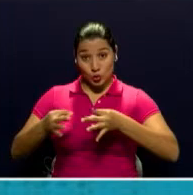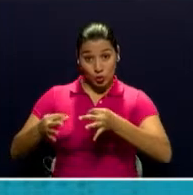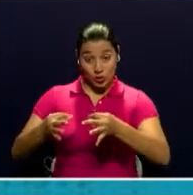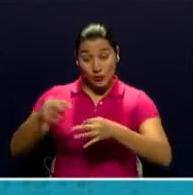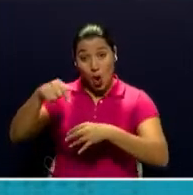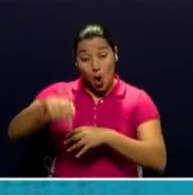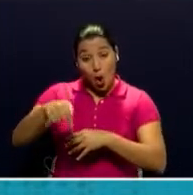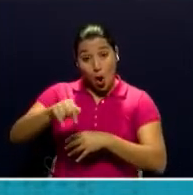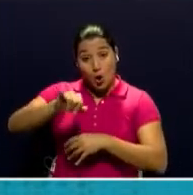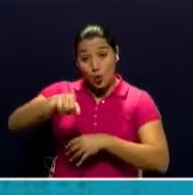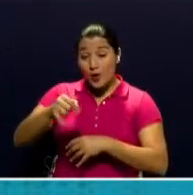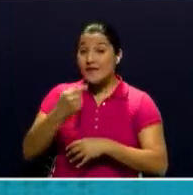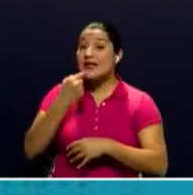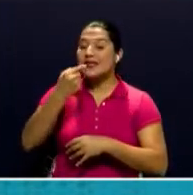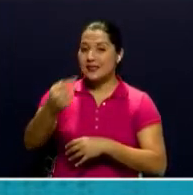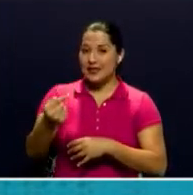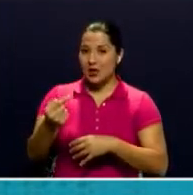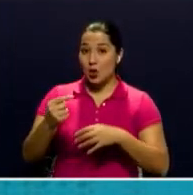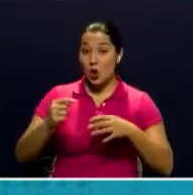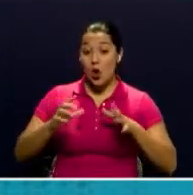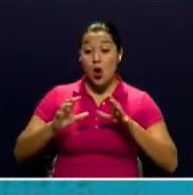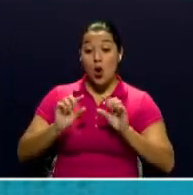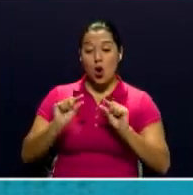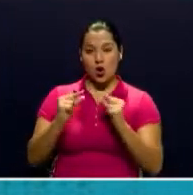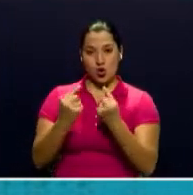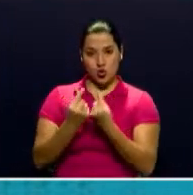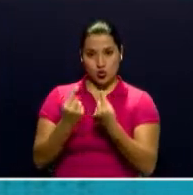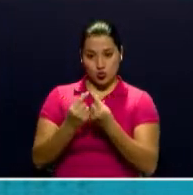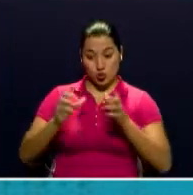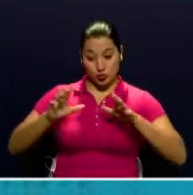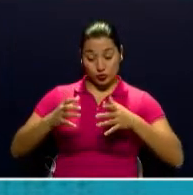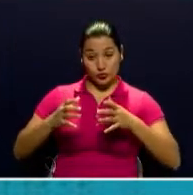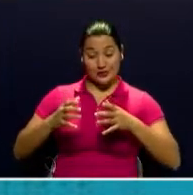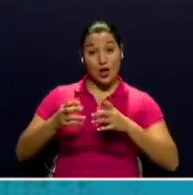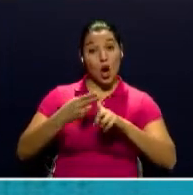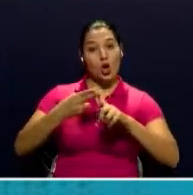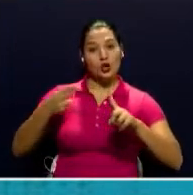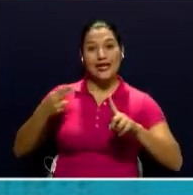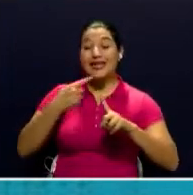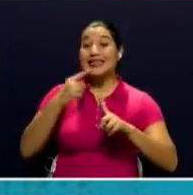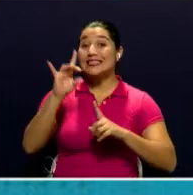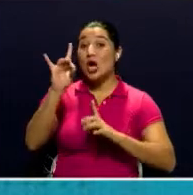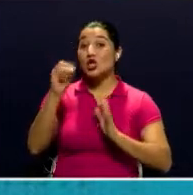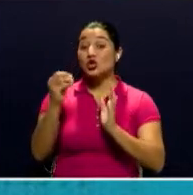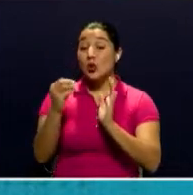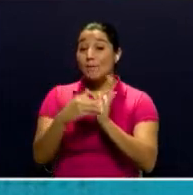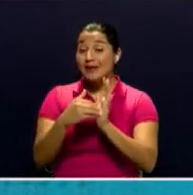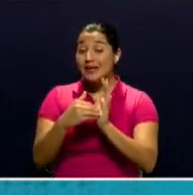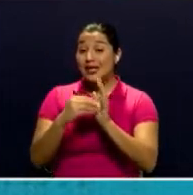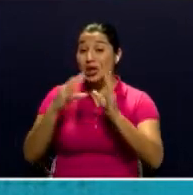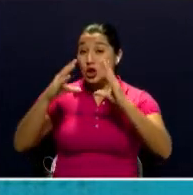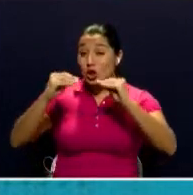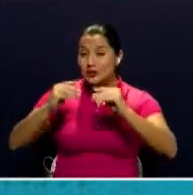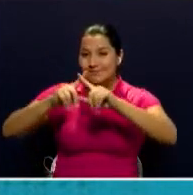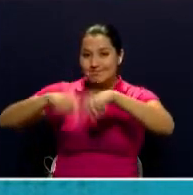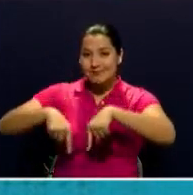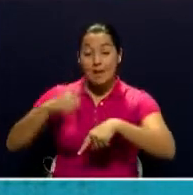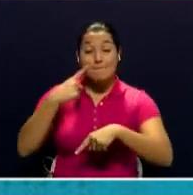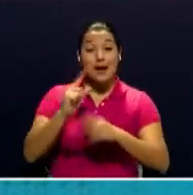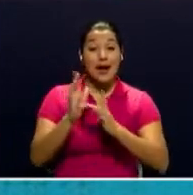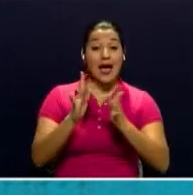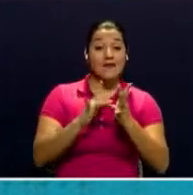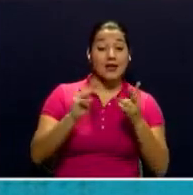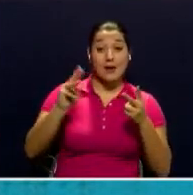que la Cámara Costarricense de Hoteles reporta más de 8.000 noches de hotel canceladas, principalmente para abril, mayo y